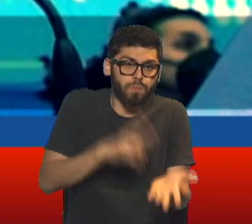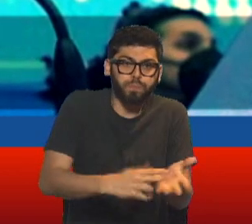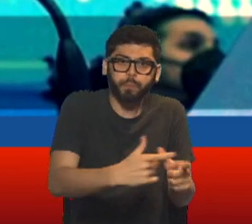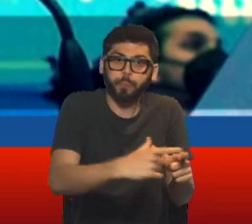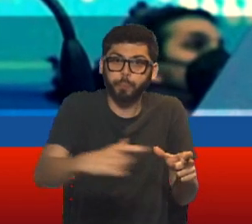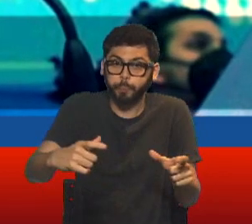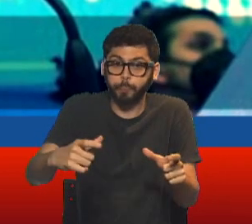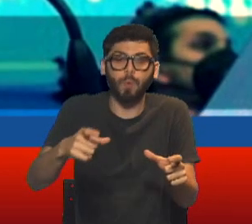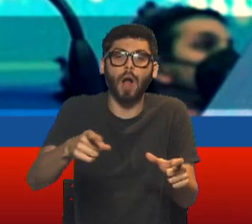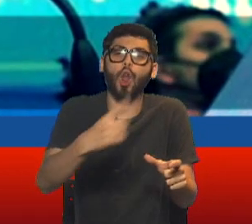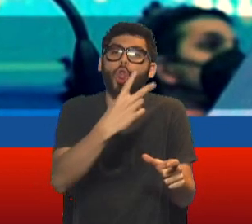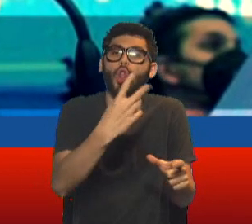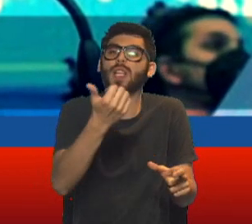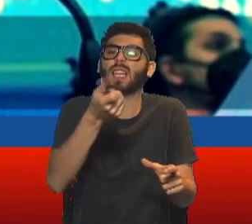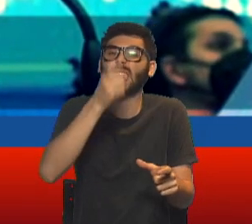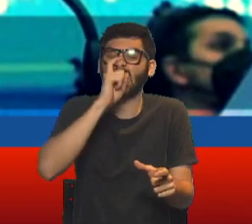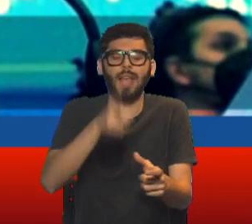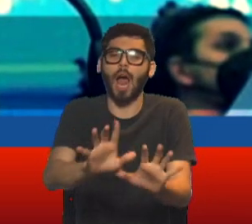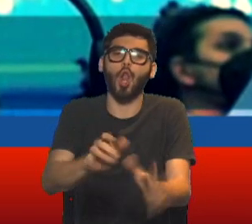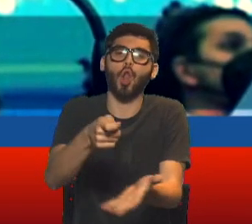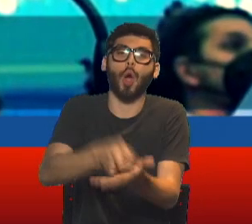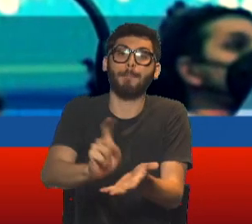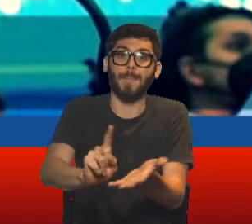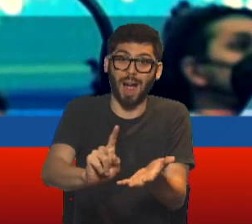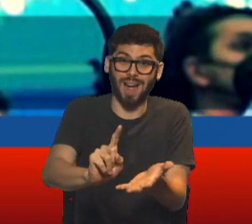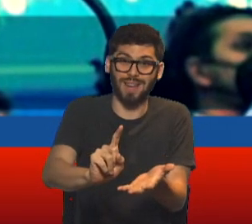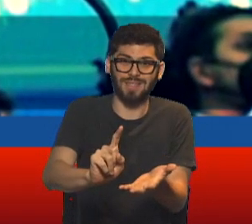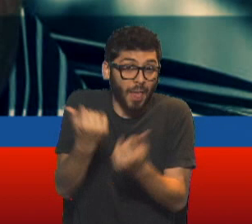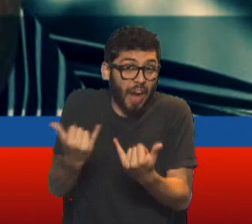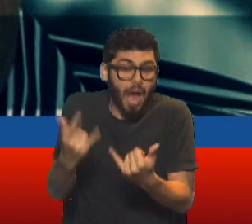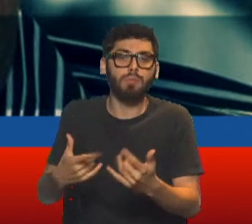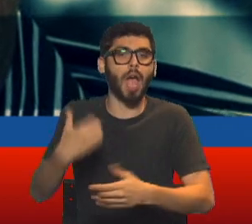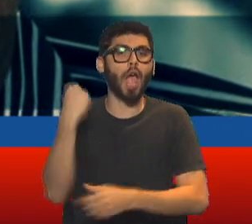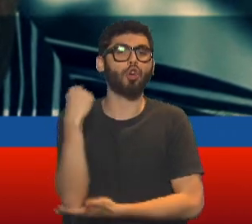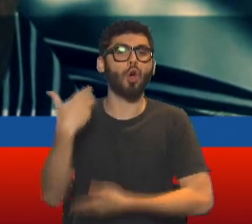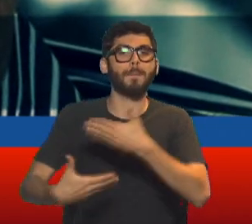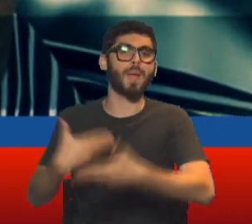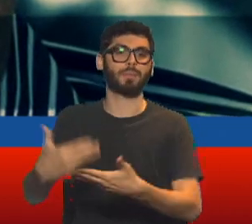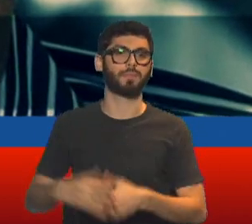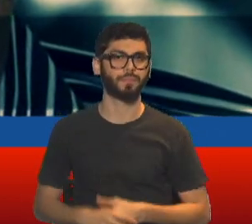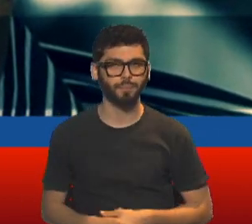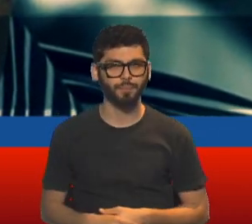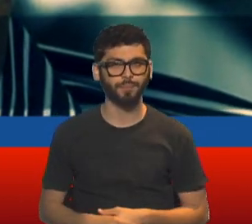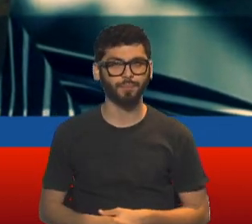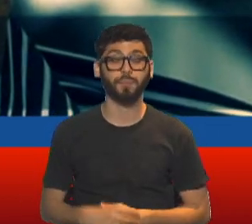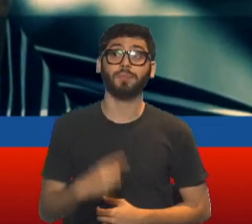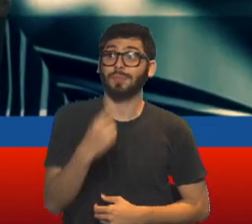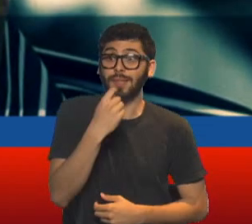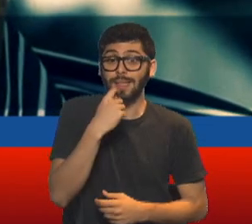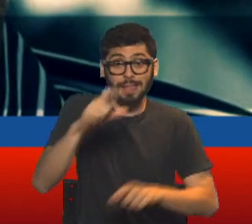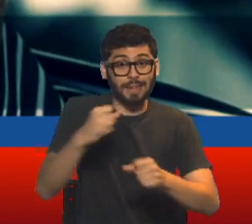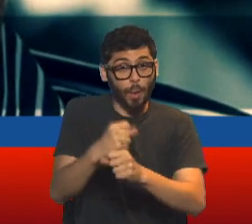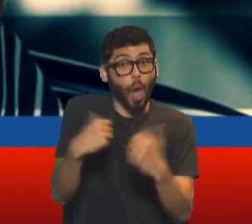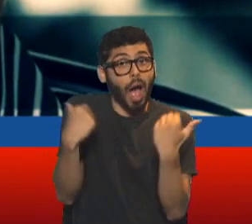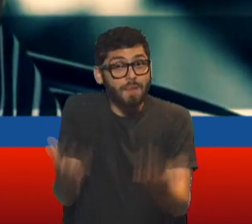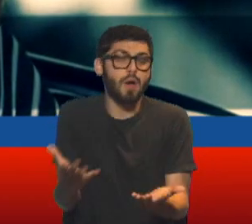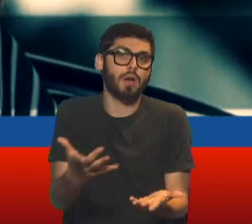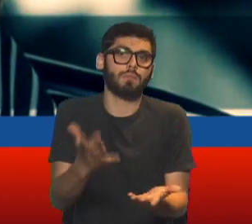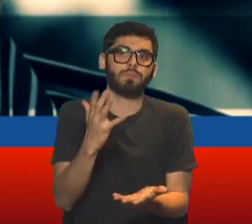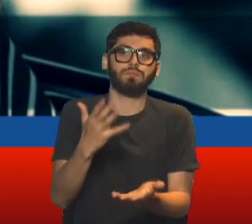miles o cientos de miles de votos, Sí. para ser presidente de la Corte precisas 3 votos, con lo cual se acota mucho